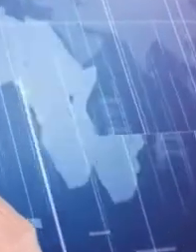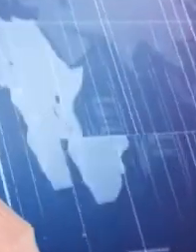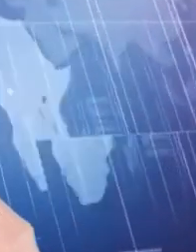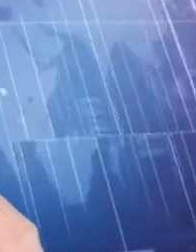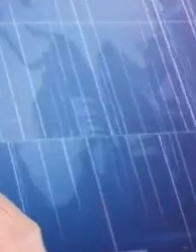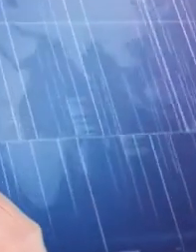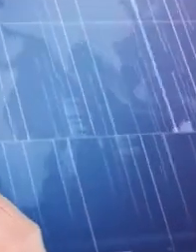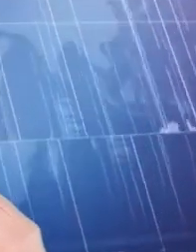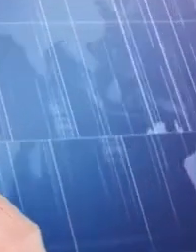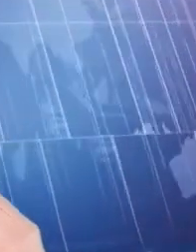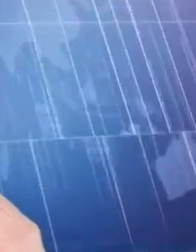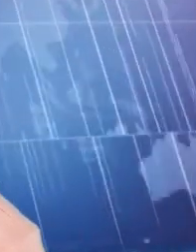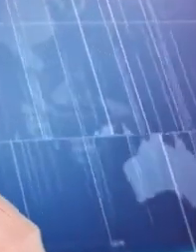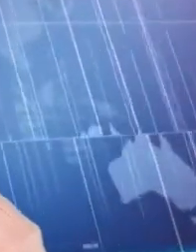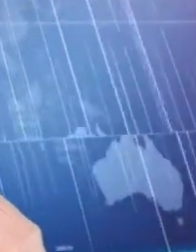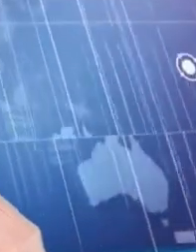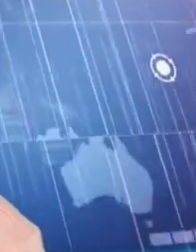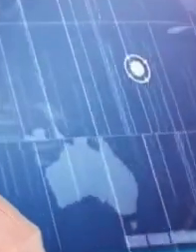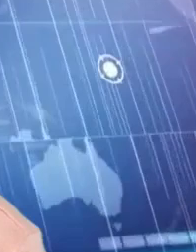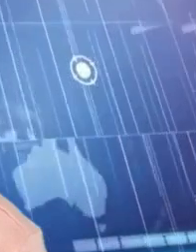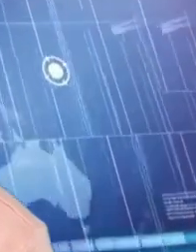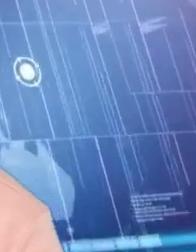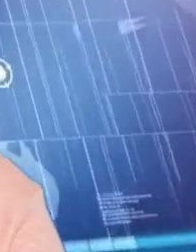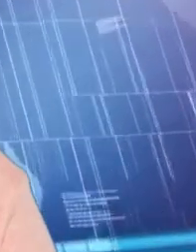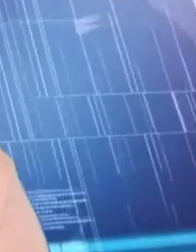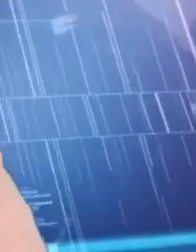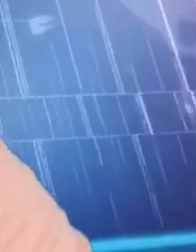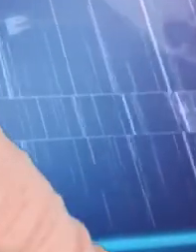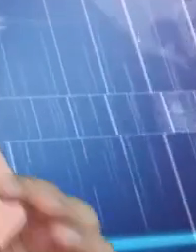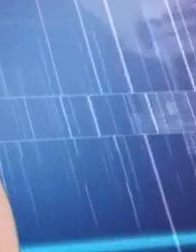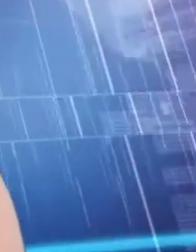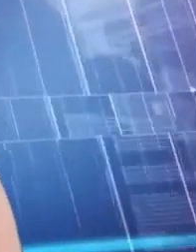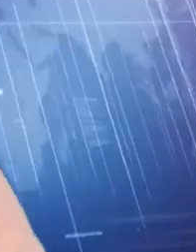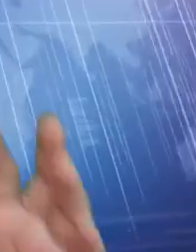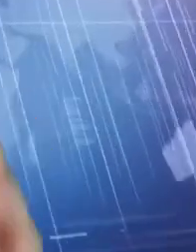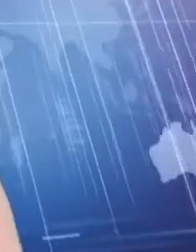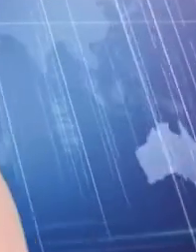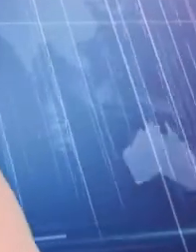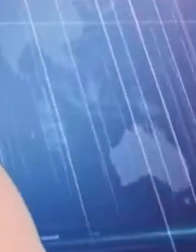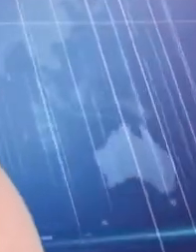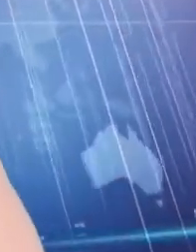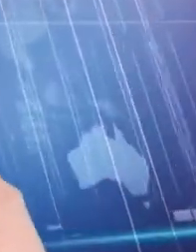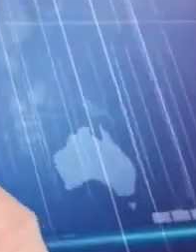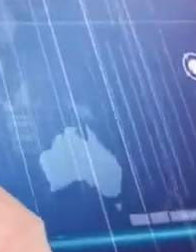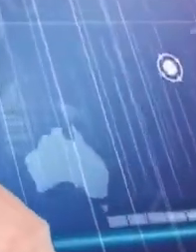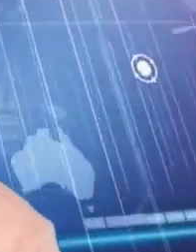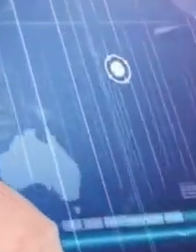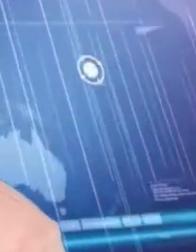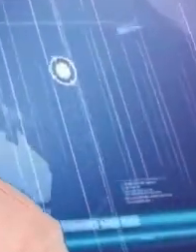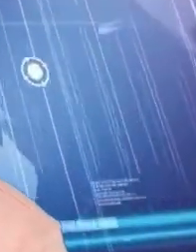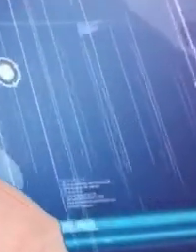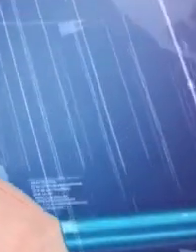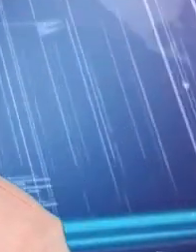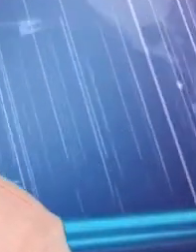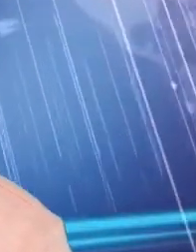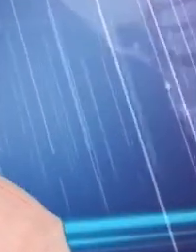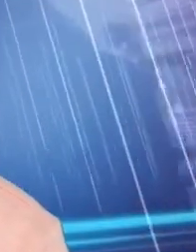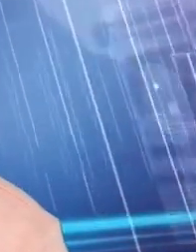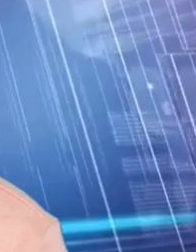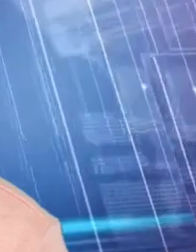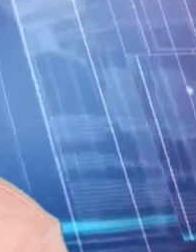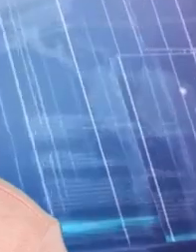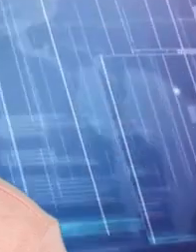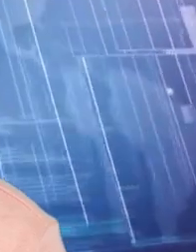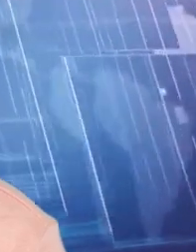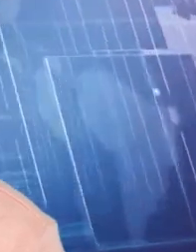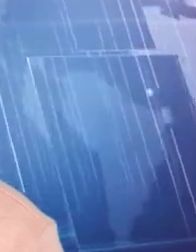presidente puso en su lugar al embajador de Estados Unidos en México, Christopher Landau, que ayer estaba insistiendo en que iban a caerse